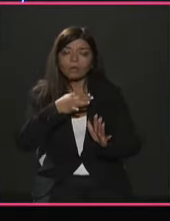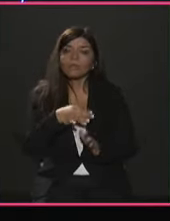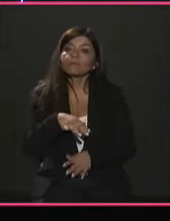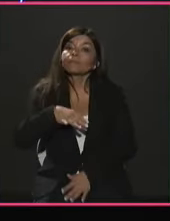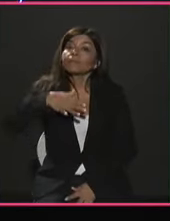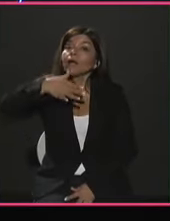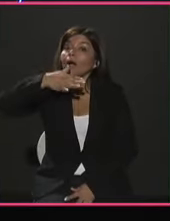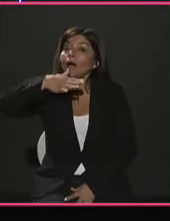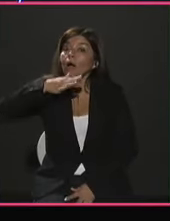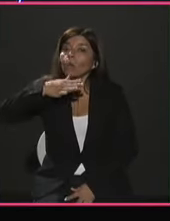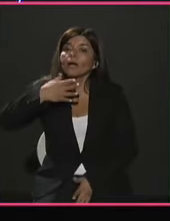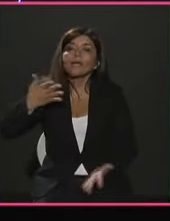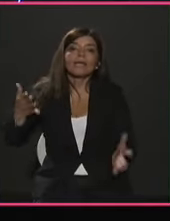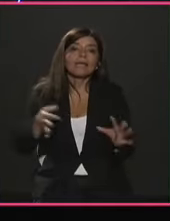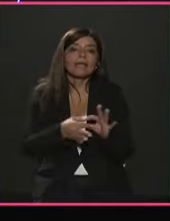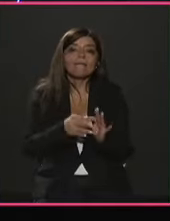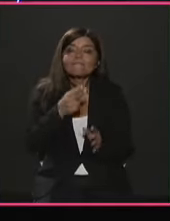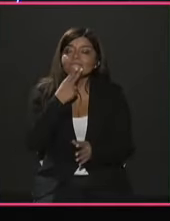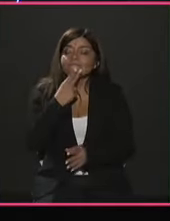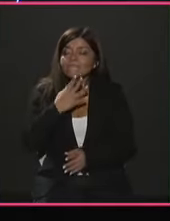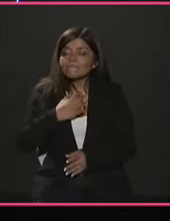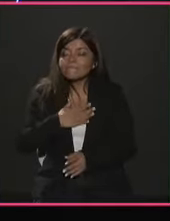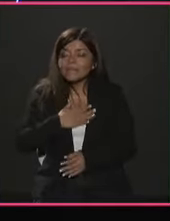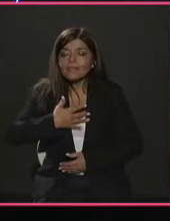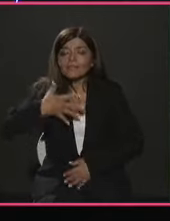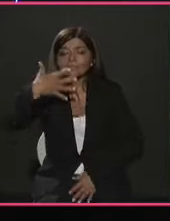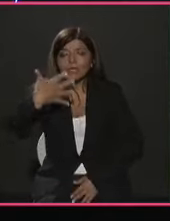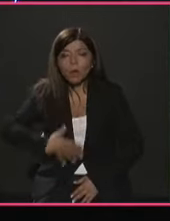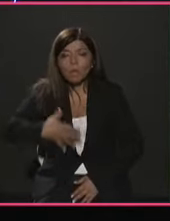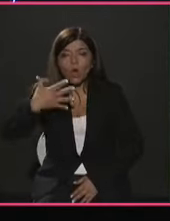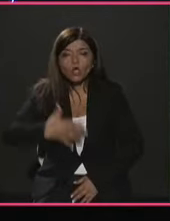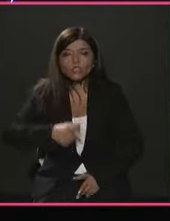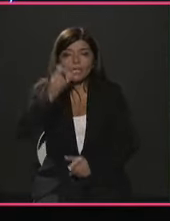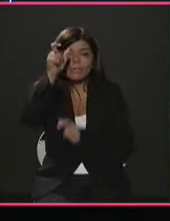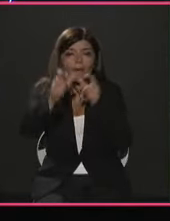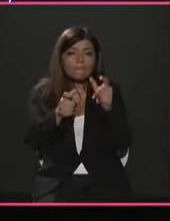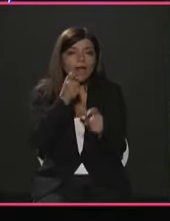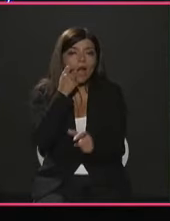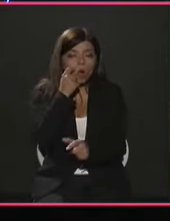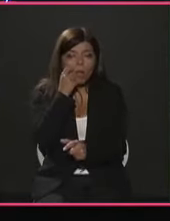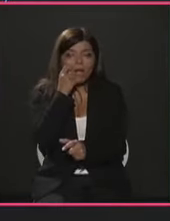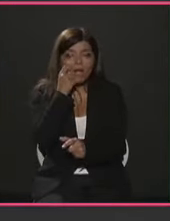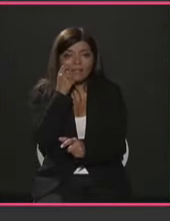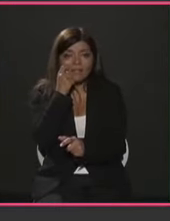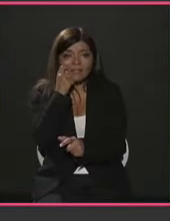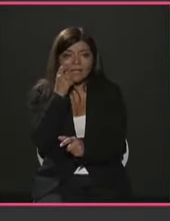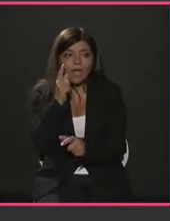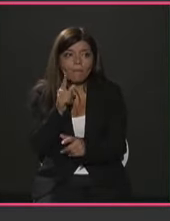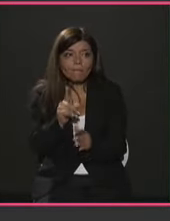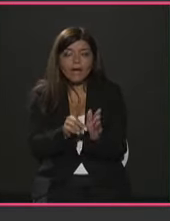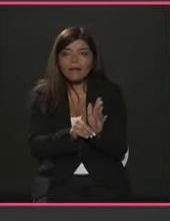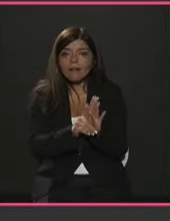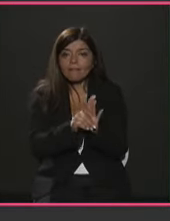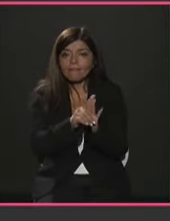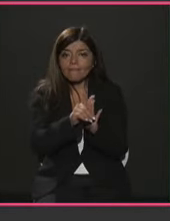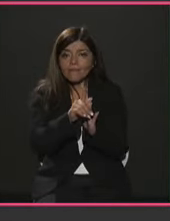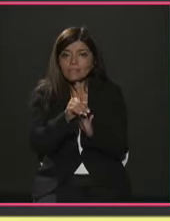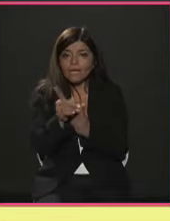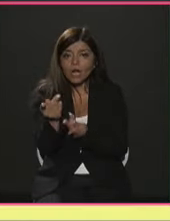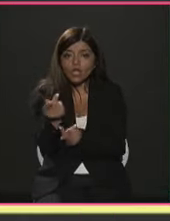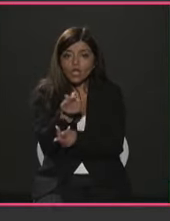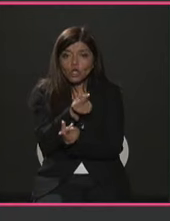vida y es crucial para la humanidad para el desarrollo